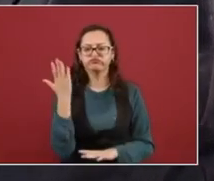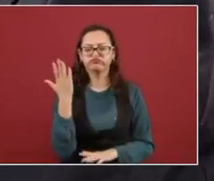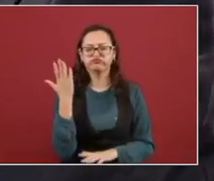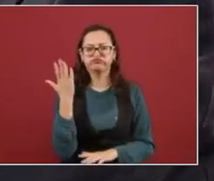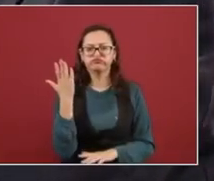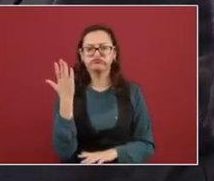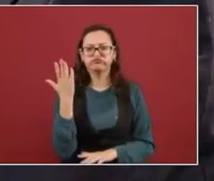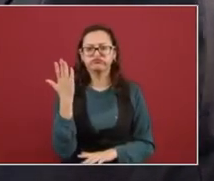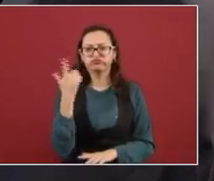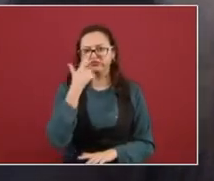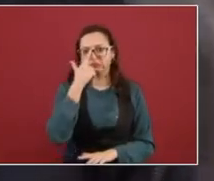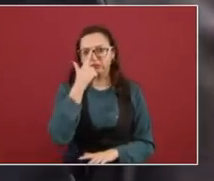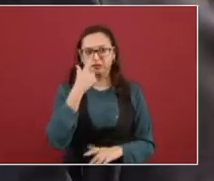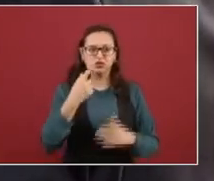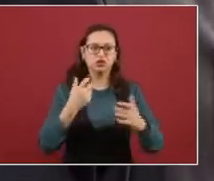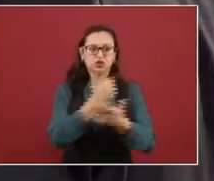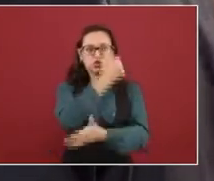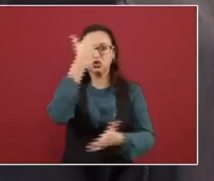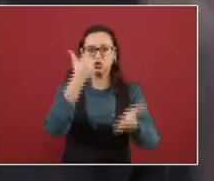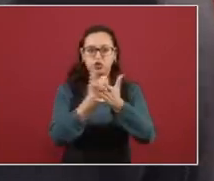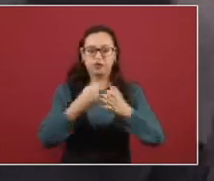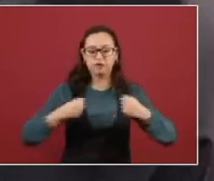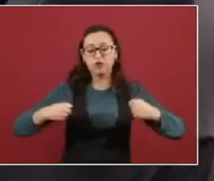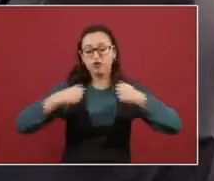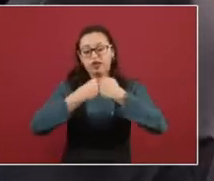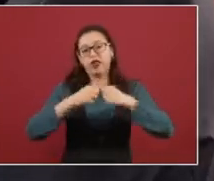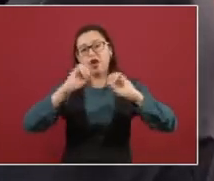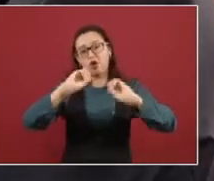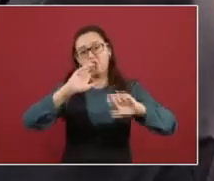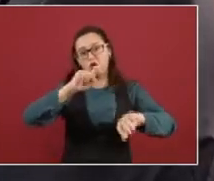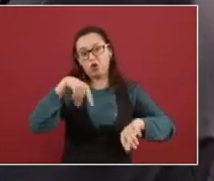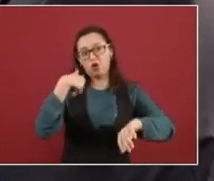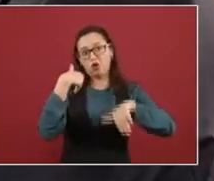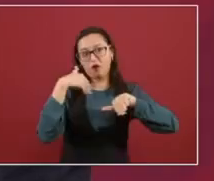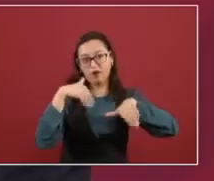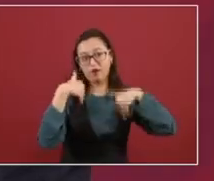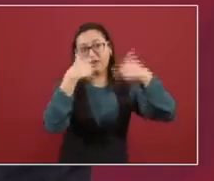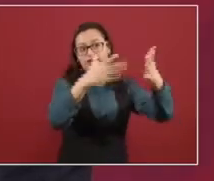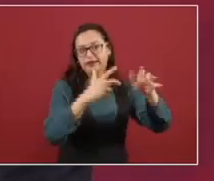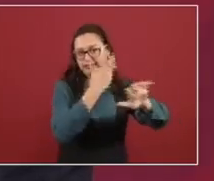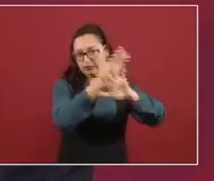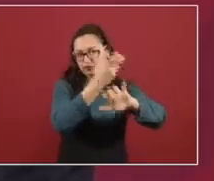a trabajar en las ciudades fronterizas y del otro lado de la frontera,